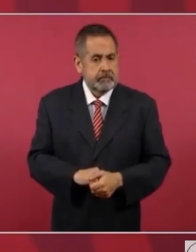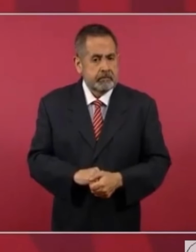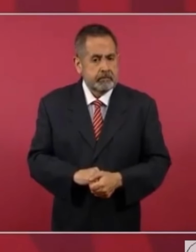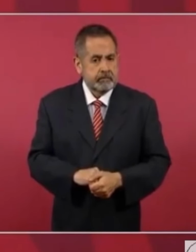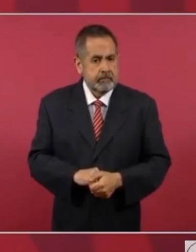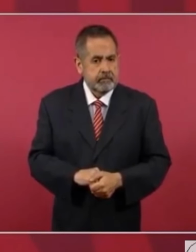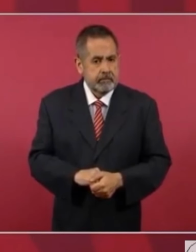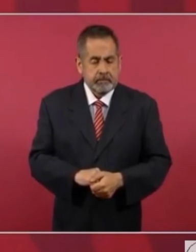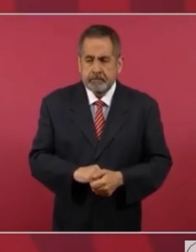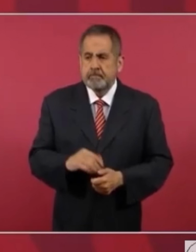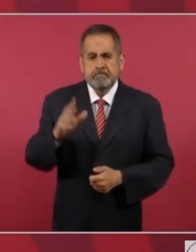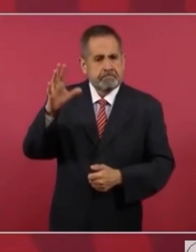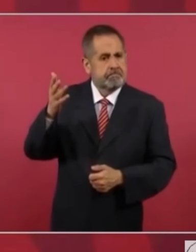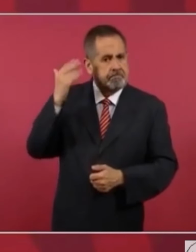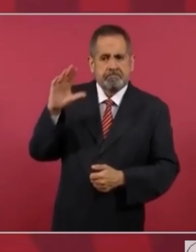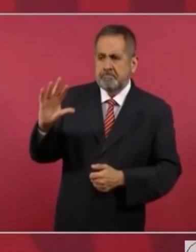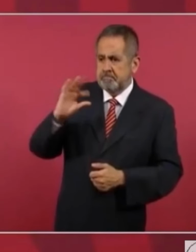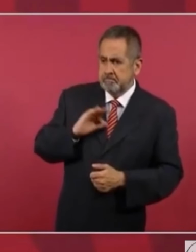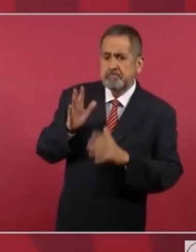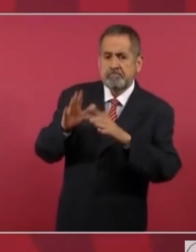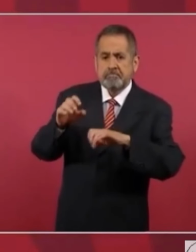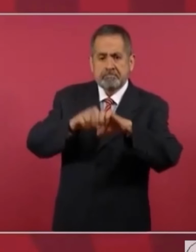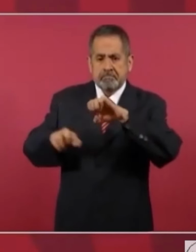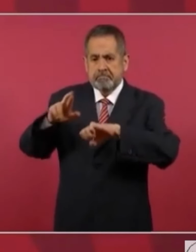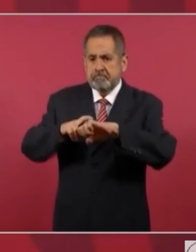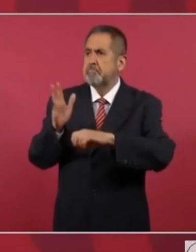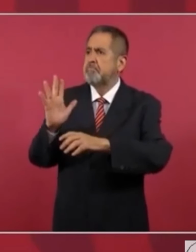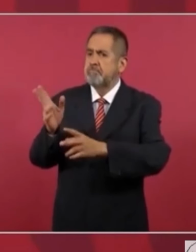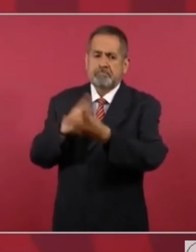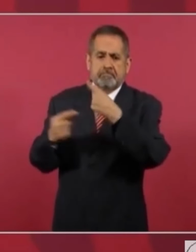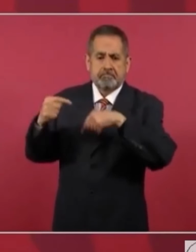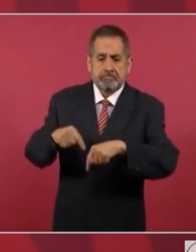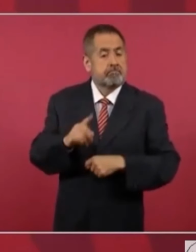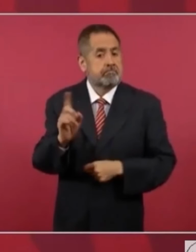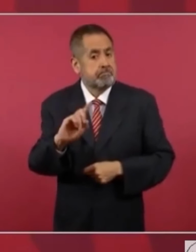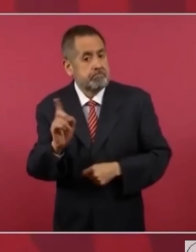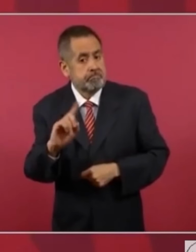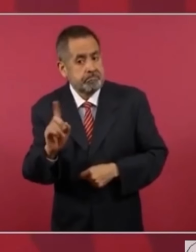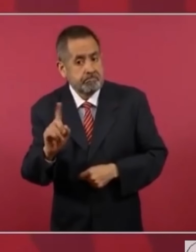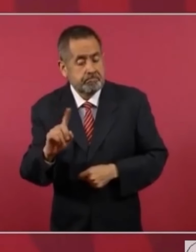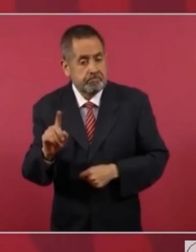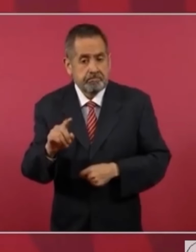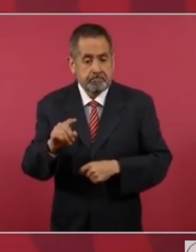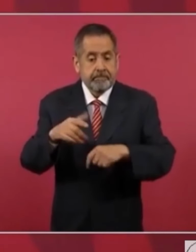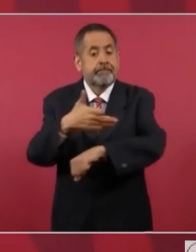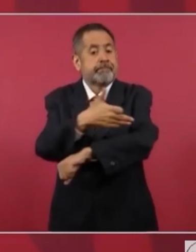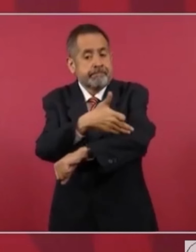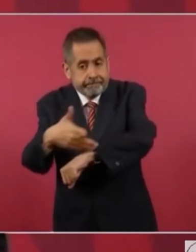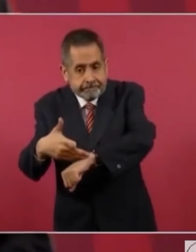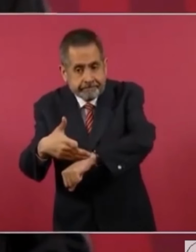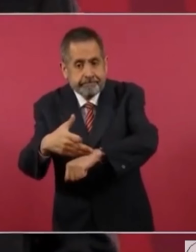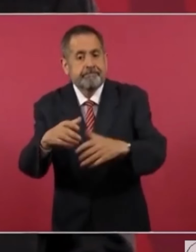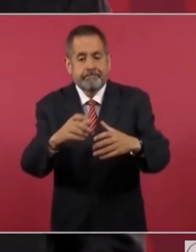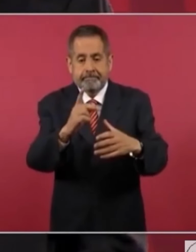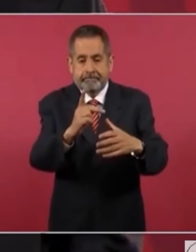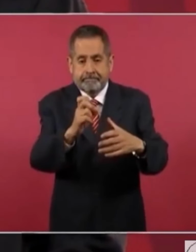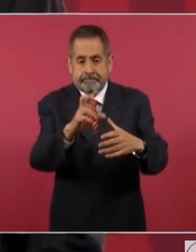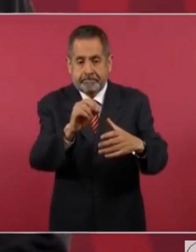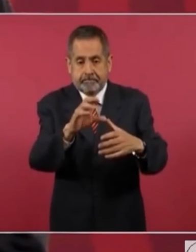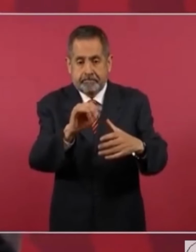el primer reporte fue que ya estaba el embajador, y no, es la familia de Pedro Castillo